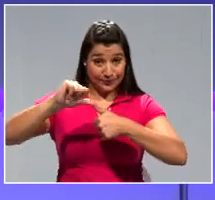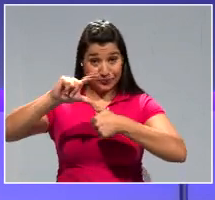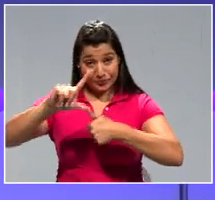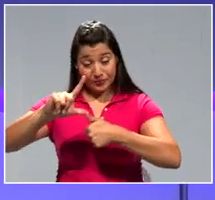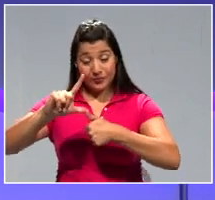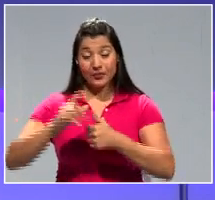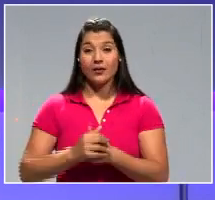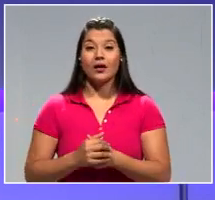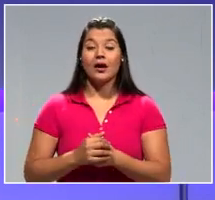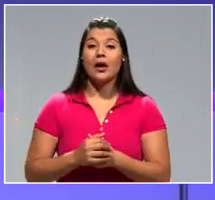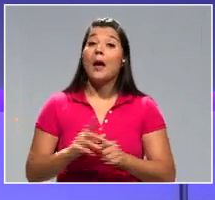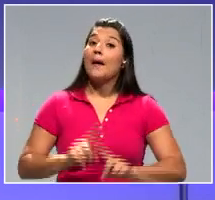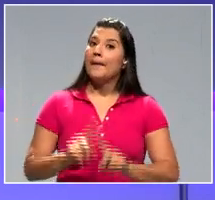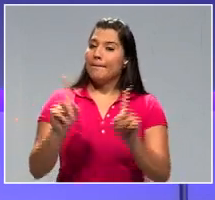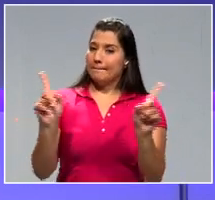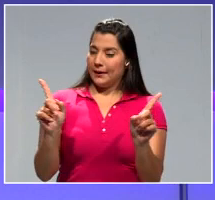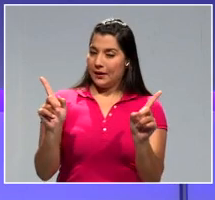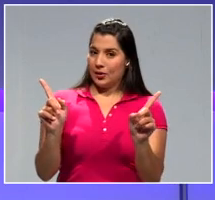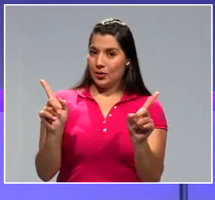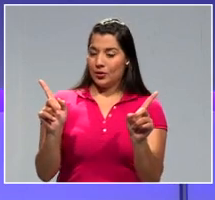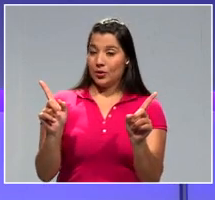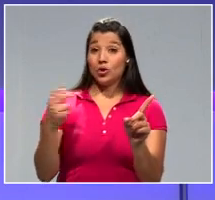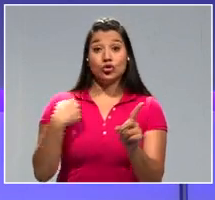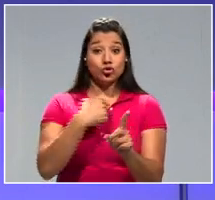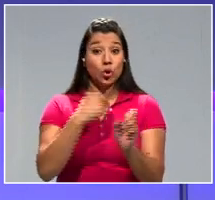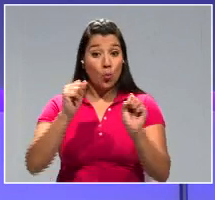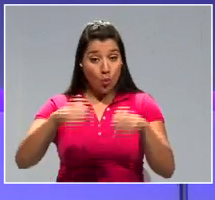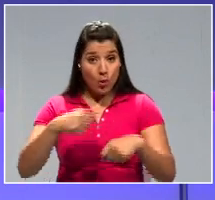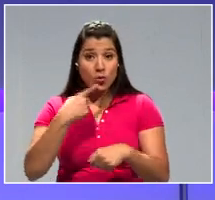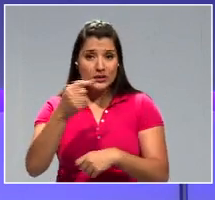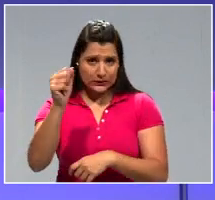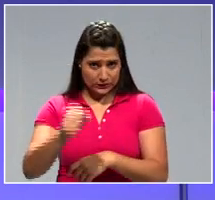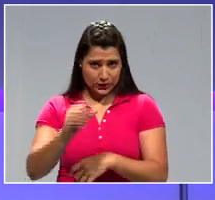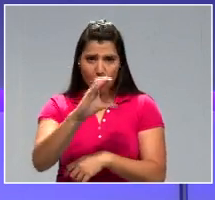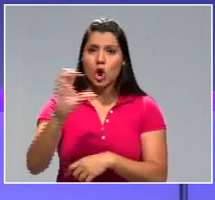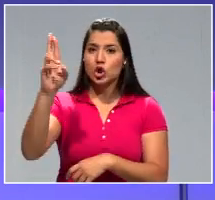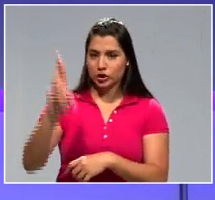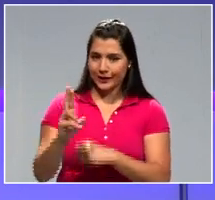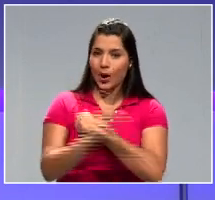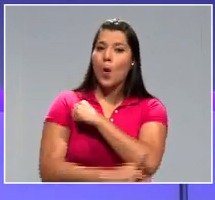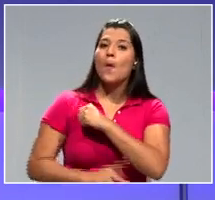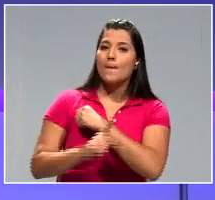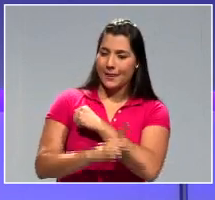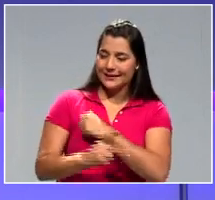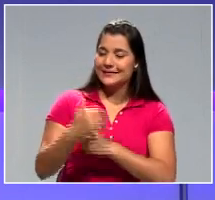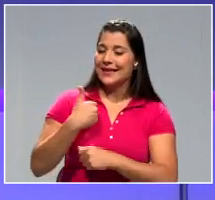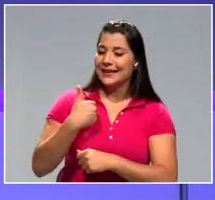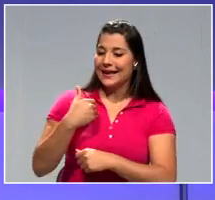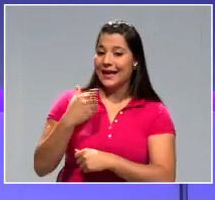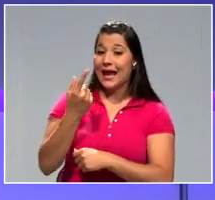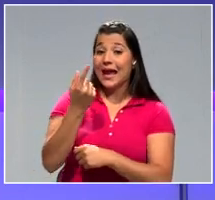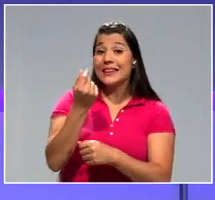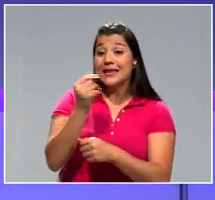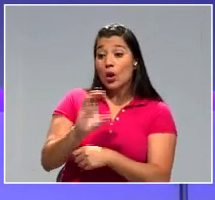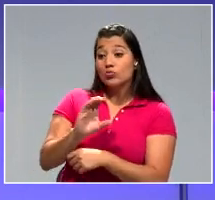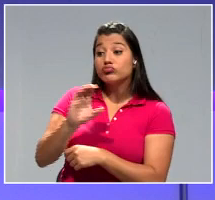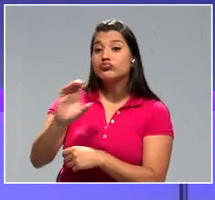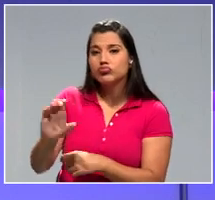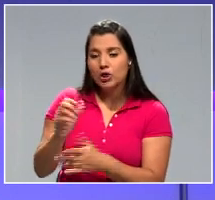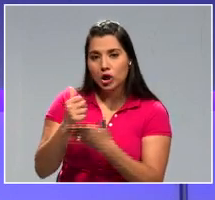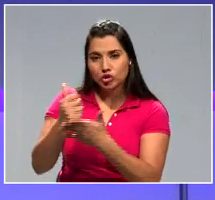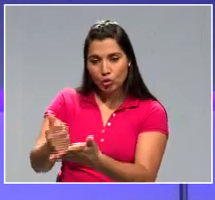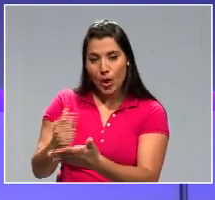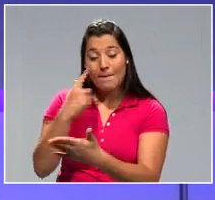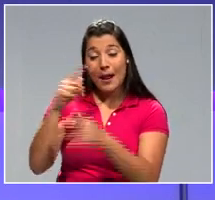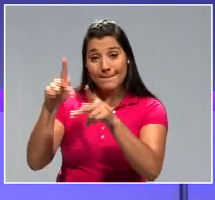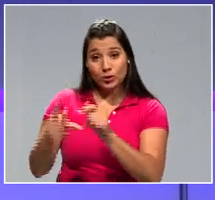Latina. Sin embargo, entonces podríamos decir que sí, que es un país que tiene vocación de inversión social. Tenemos un sistema